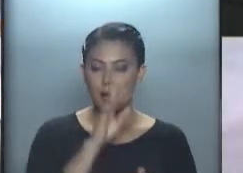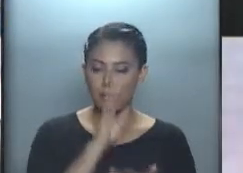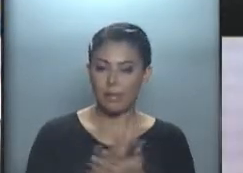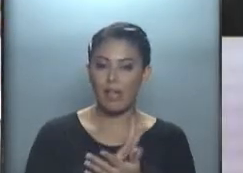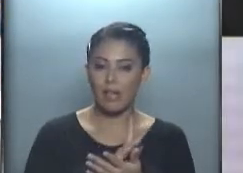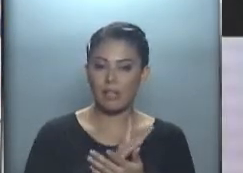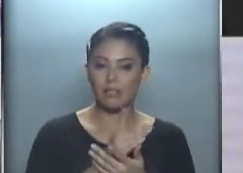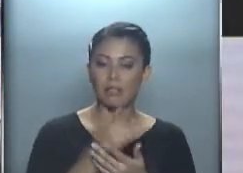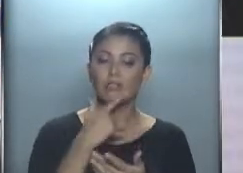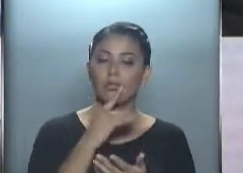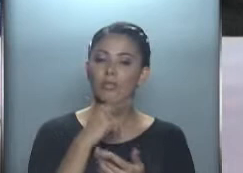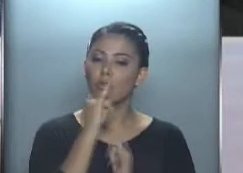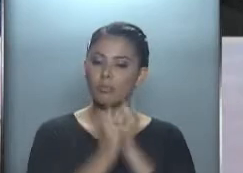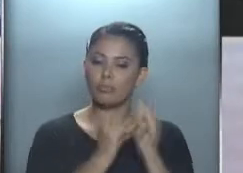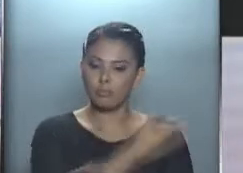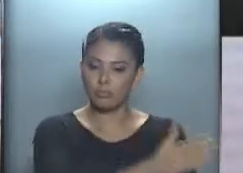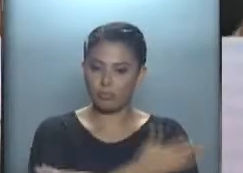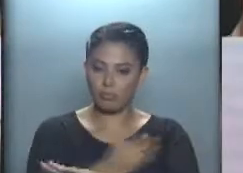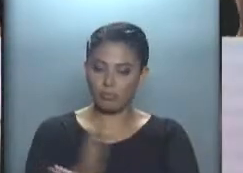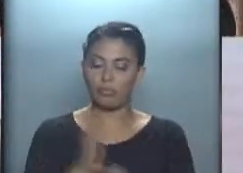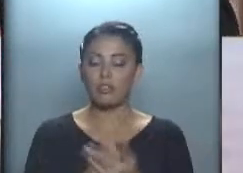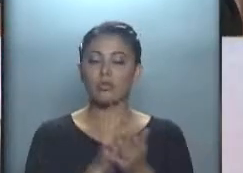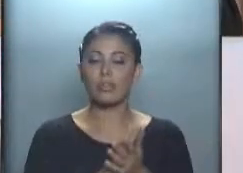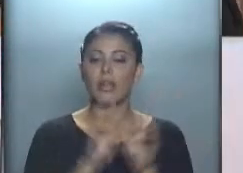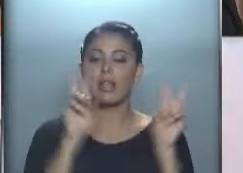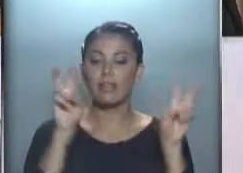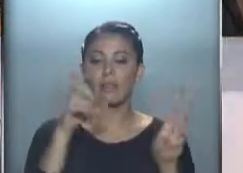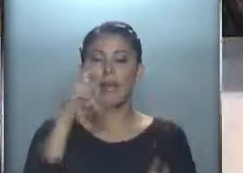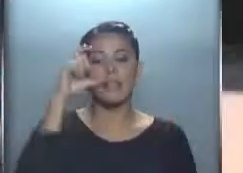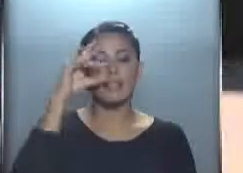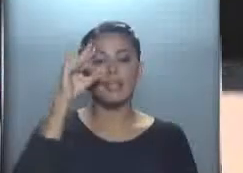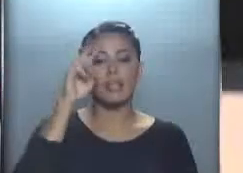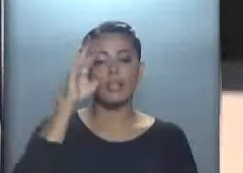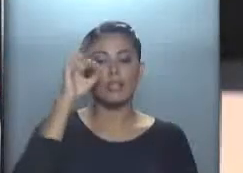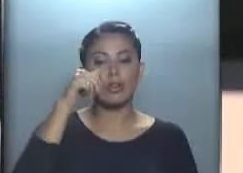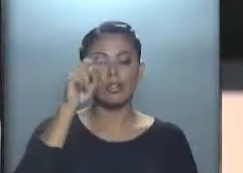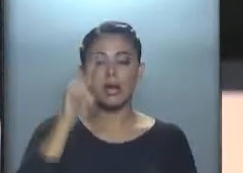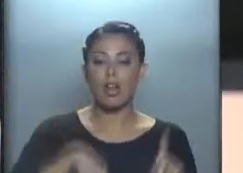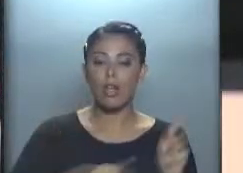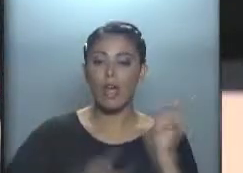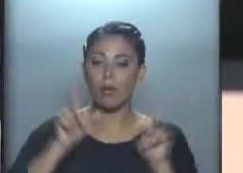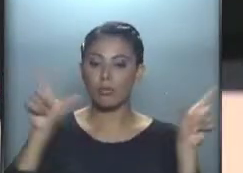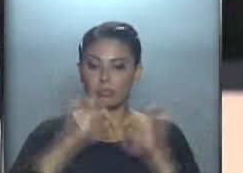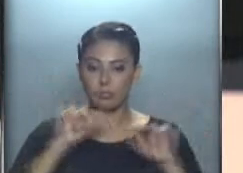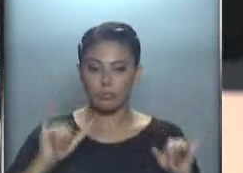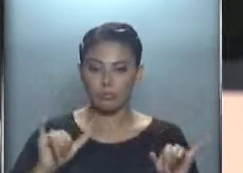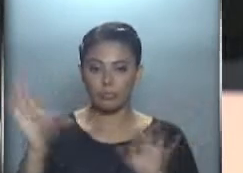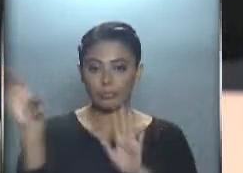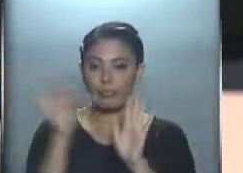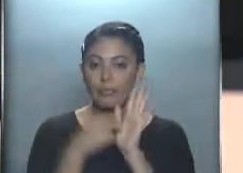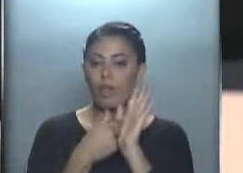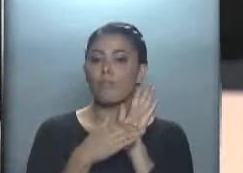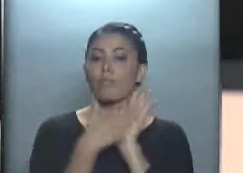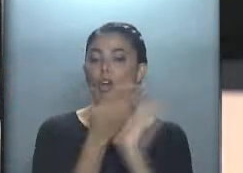este de este relato el jorge capitanich el del tema al sedronar un tema que hoy algunos medios tomaron para mostrarlo